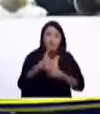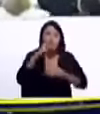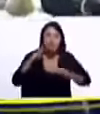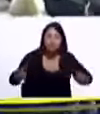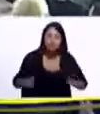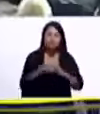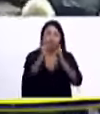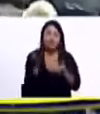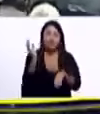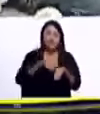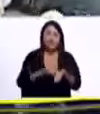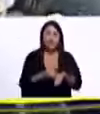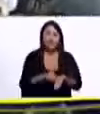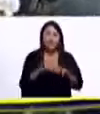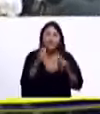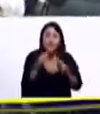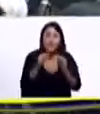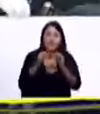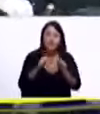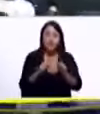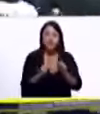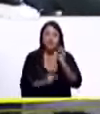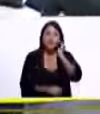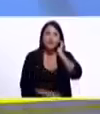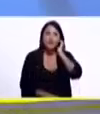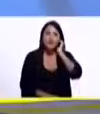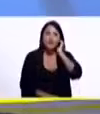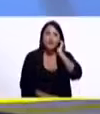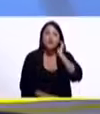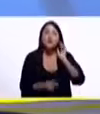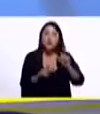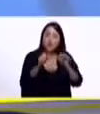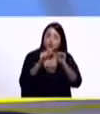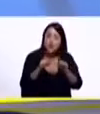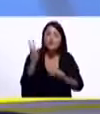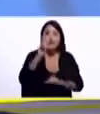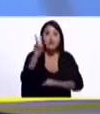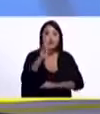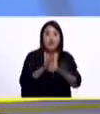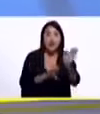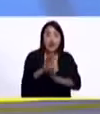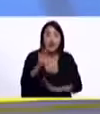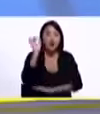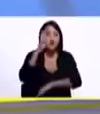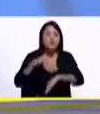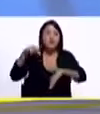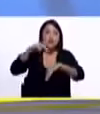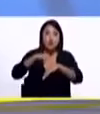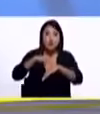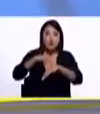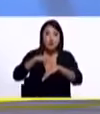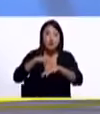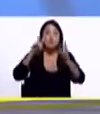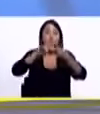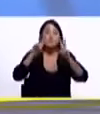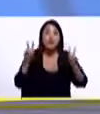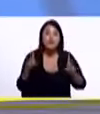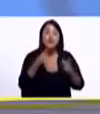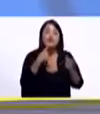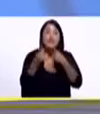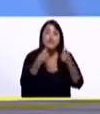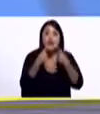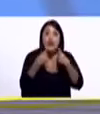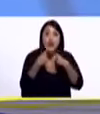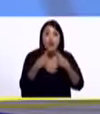ver para seguir abonando el camino de esta Conferencia Nacional de Paz, de diálogo,